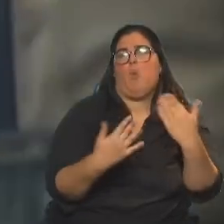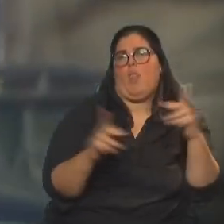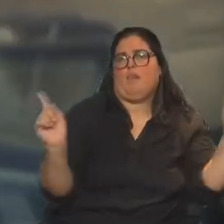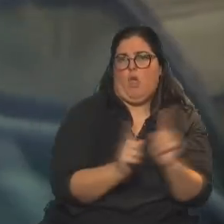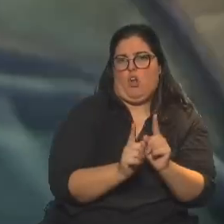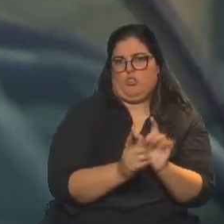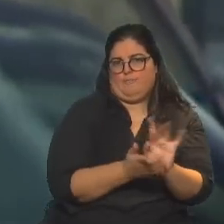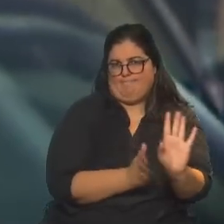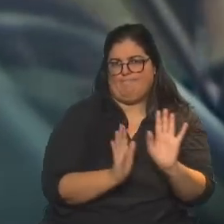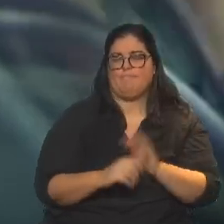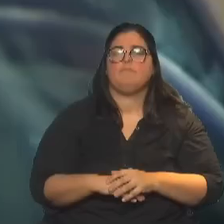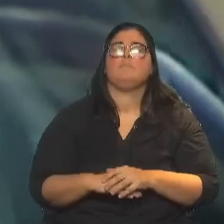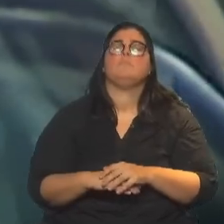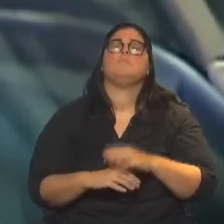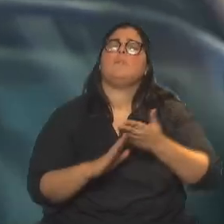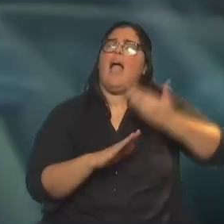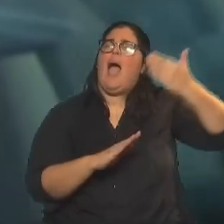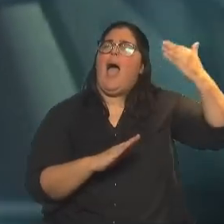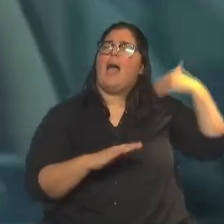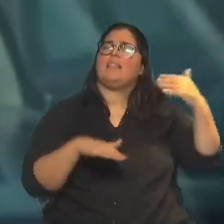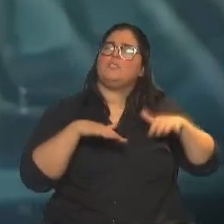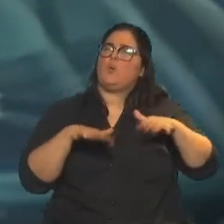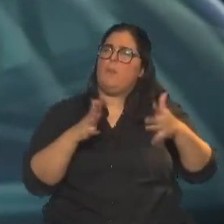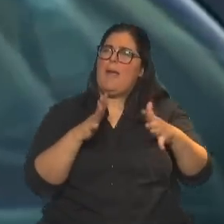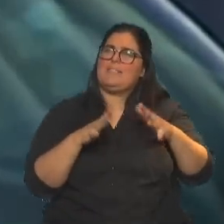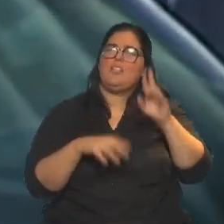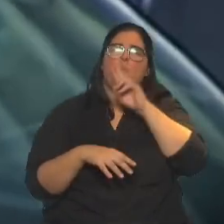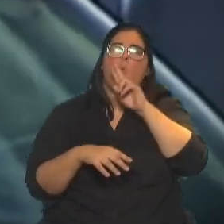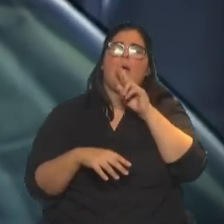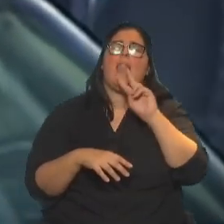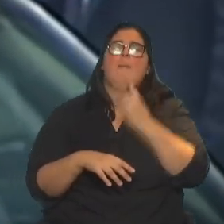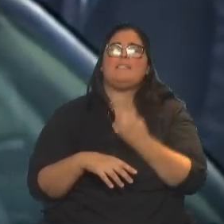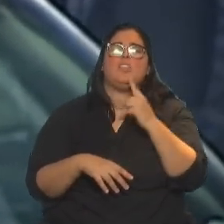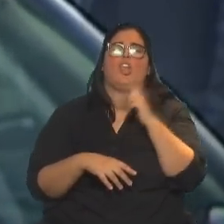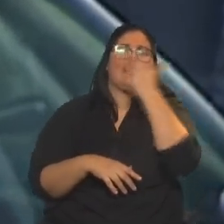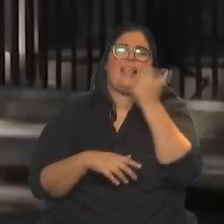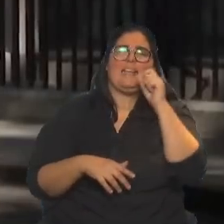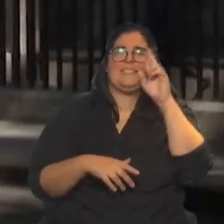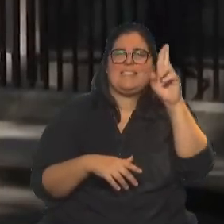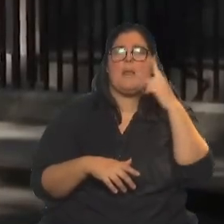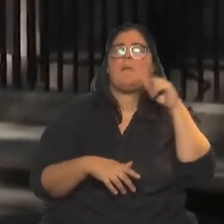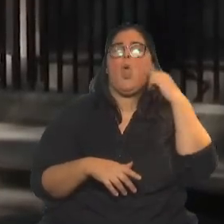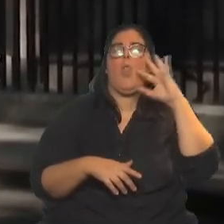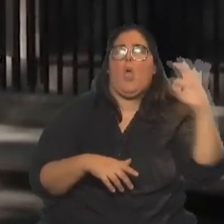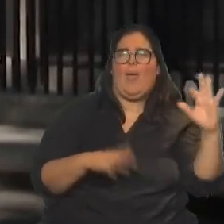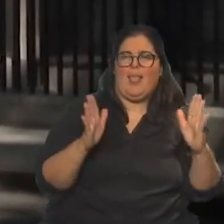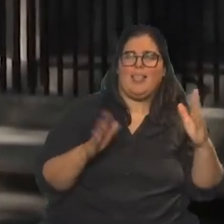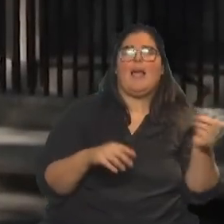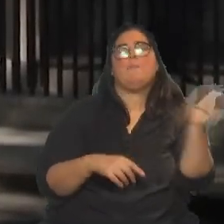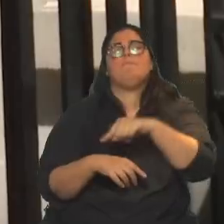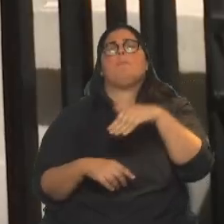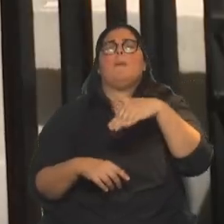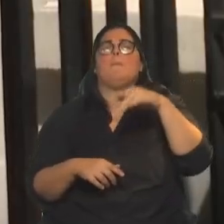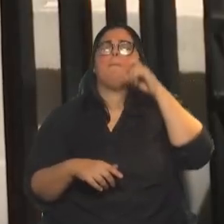Los antecedentes de situaciones similares remiten a lo ocurrido con Margaret Thatcher en 1990 y más recientemente con Theresa May